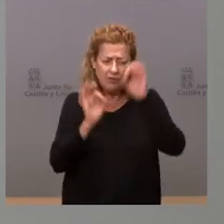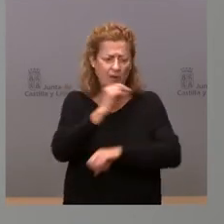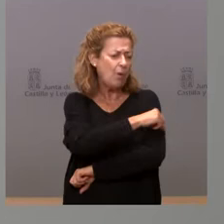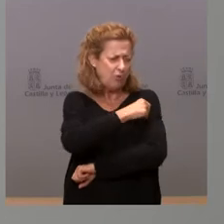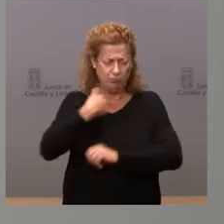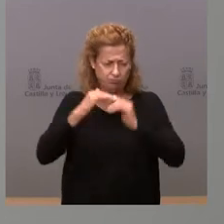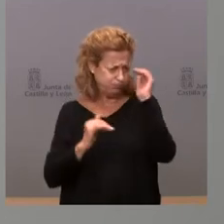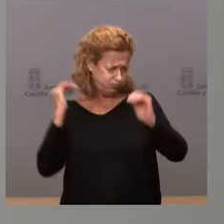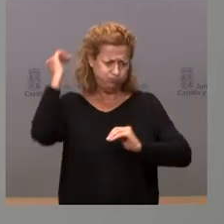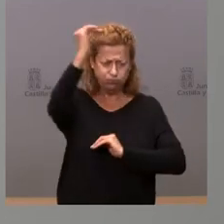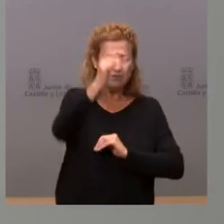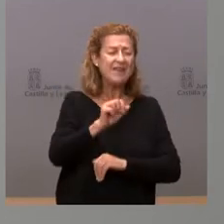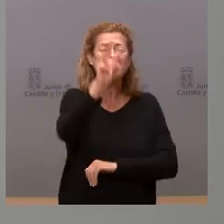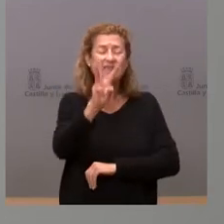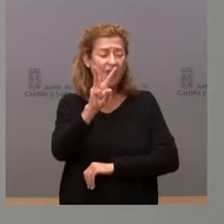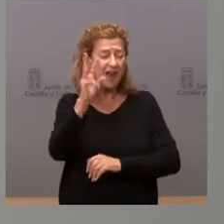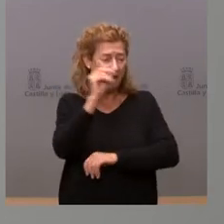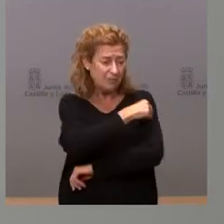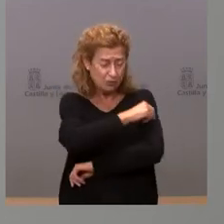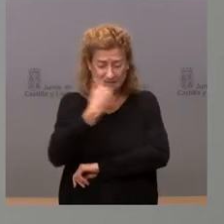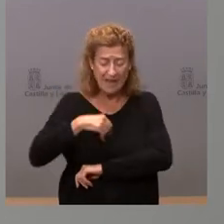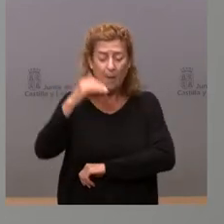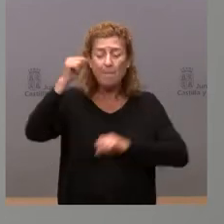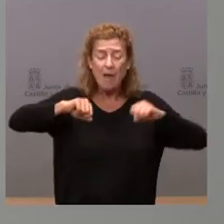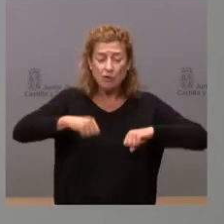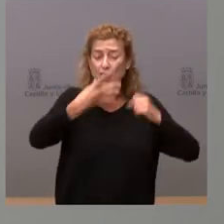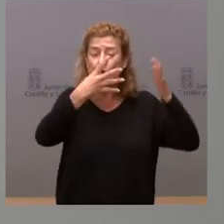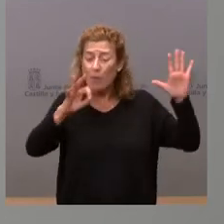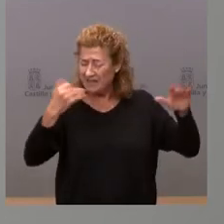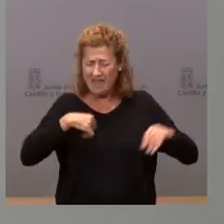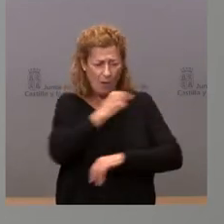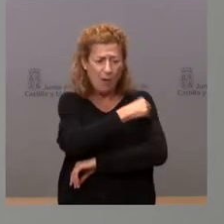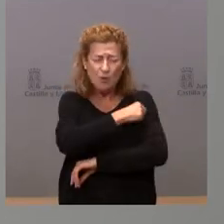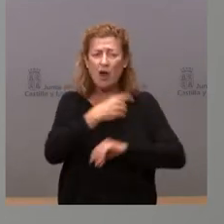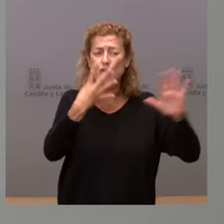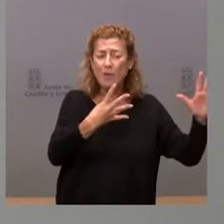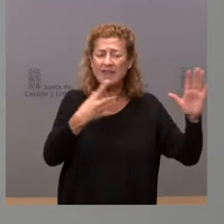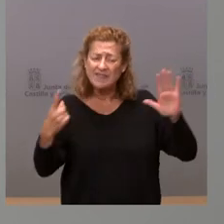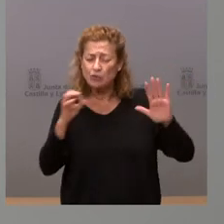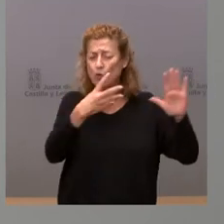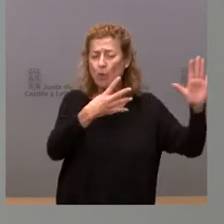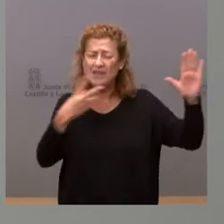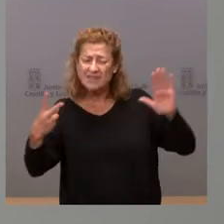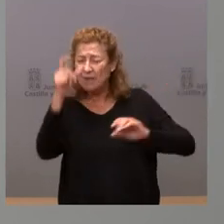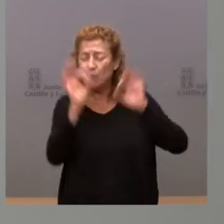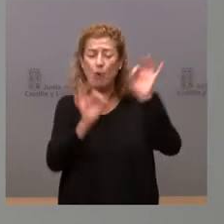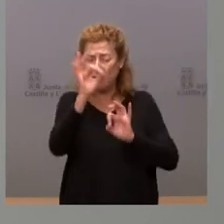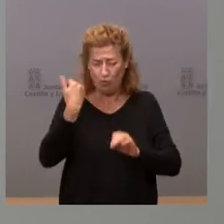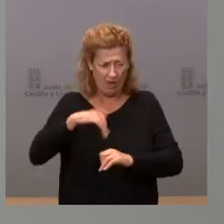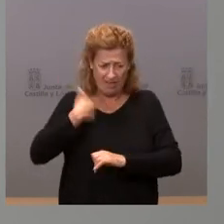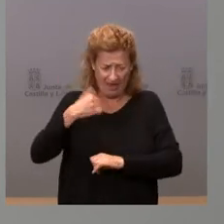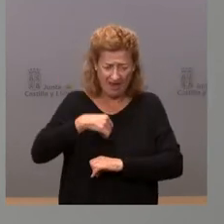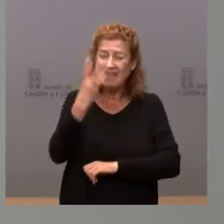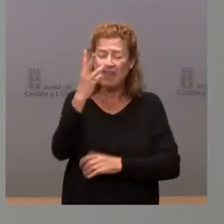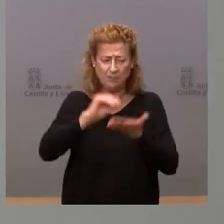en tercera dosis ya en mayores de 90 años tenemos el 96 casi el 97 por ciento de las personas mayores de 90 años con